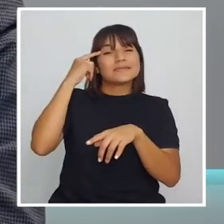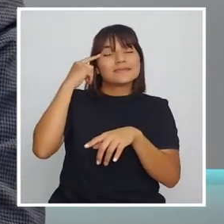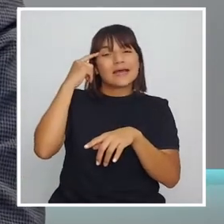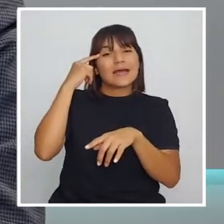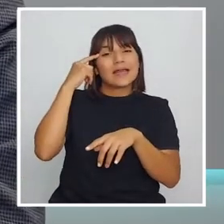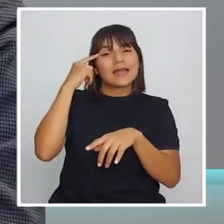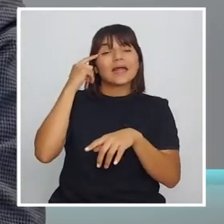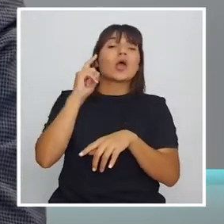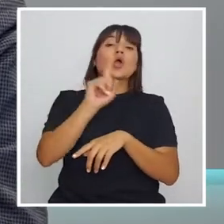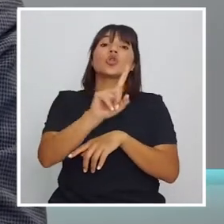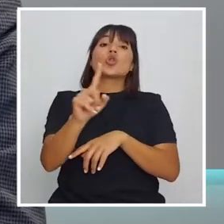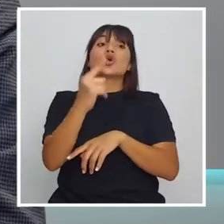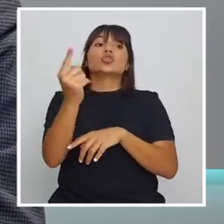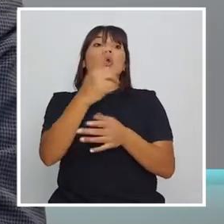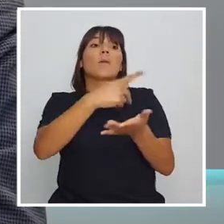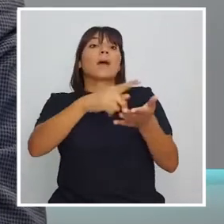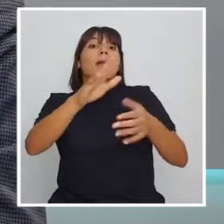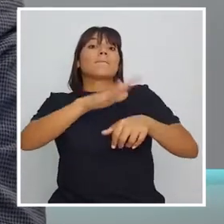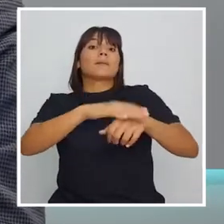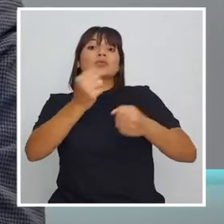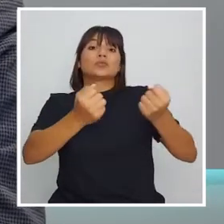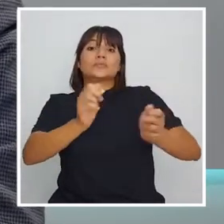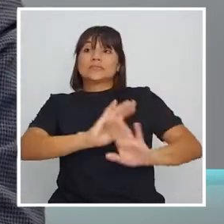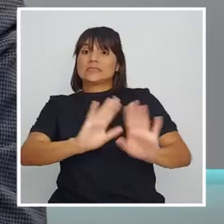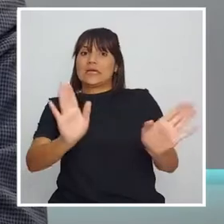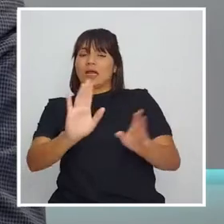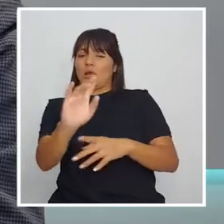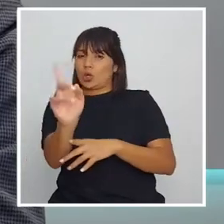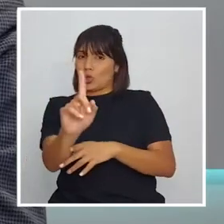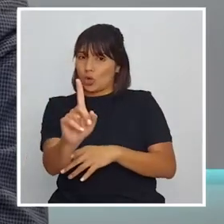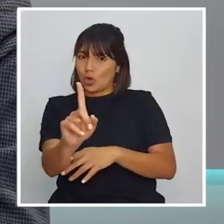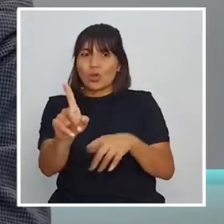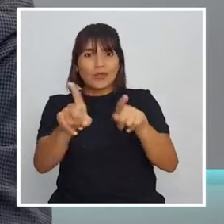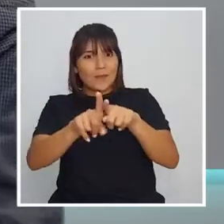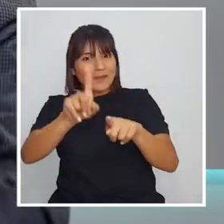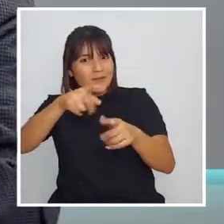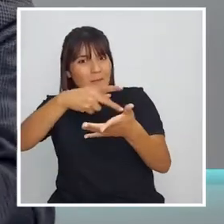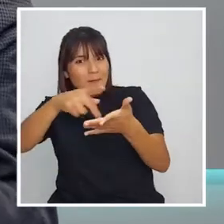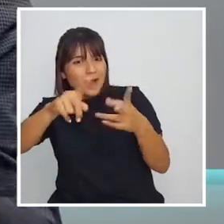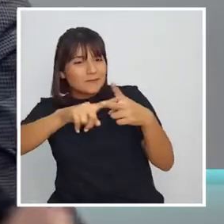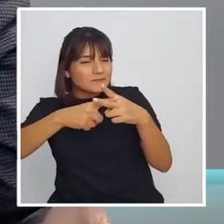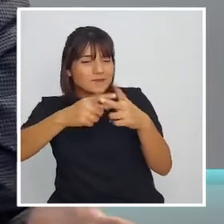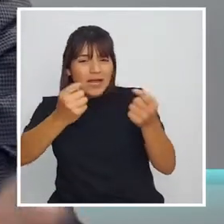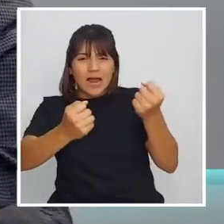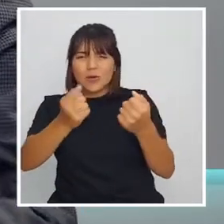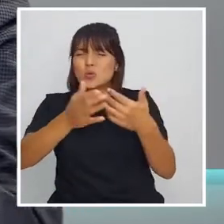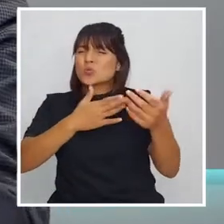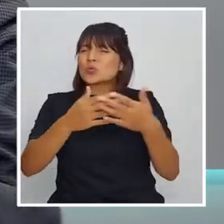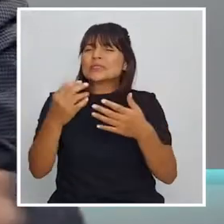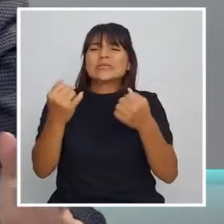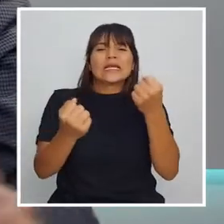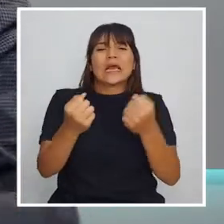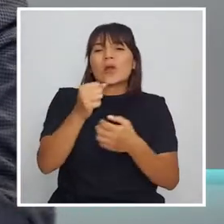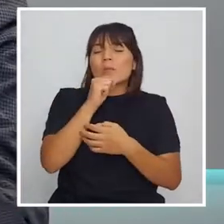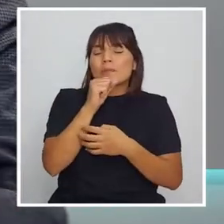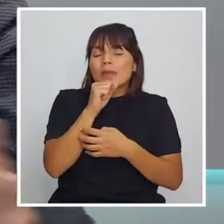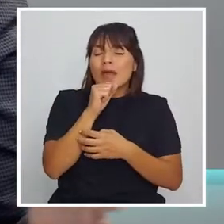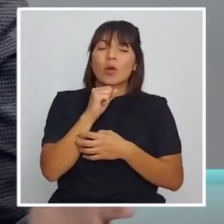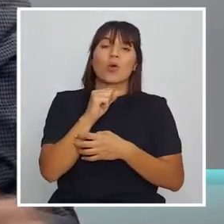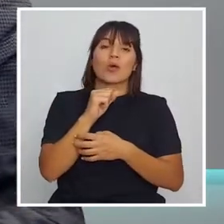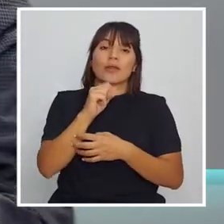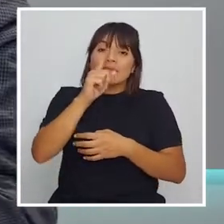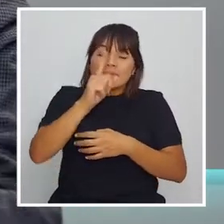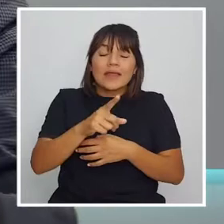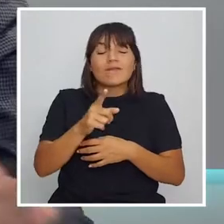marchamo, ¿verdad? Es que hay un mantenimiento que darle al vehículo. Por muy cacharrito que sea, mínimo hay que poner el combustible, hay que cambiarle